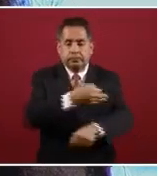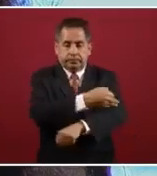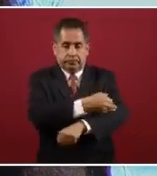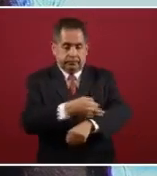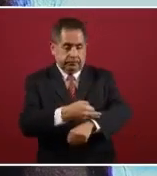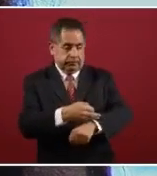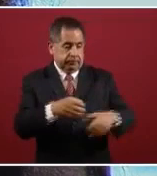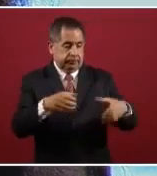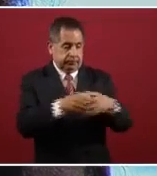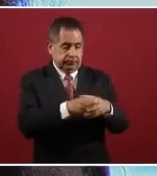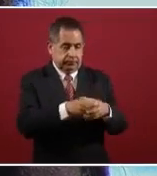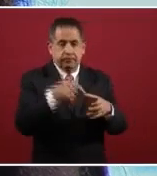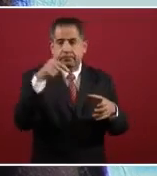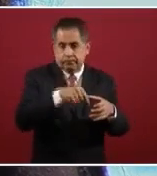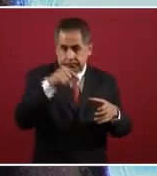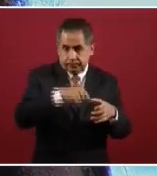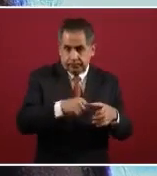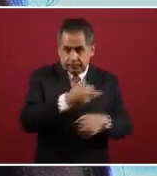unidad